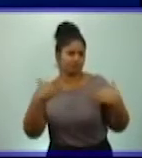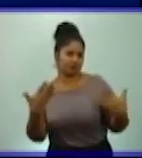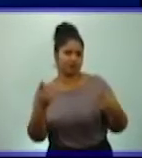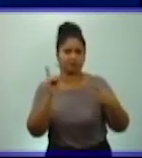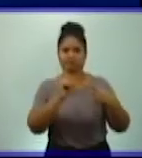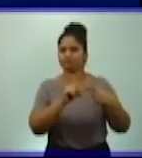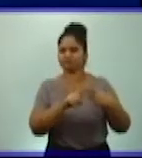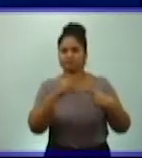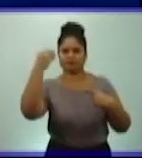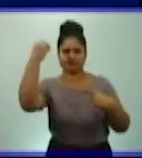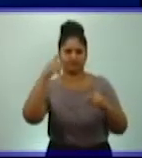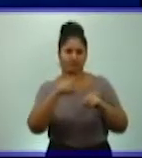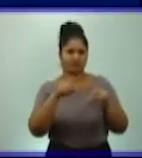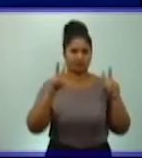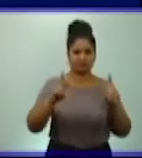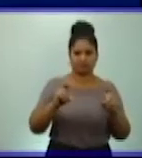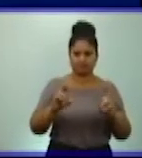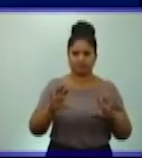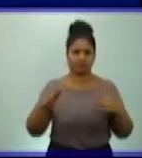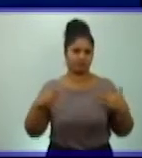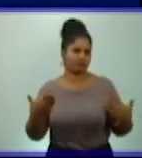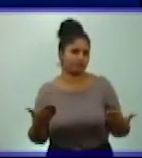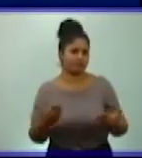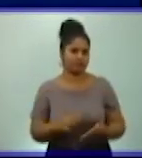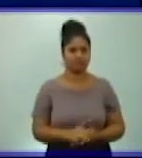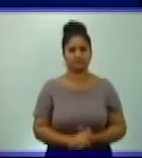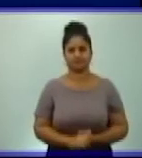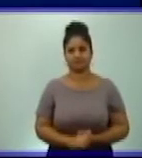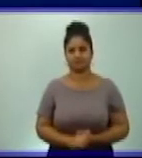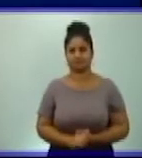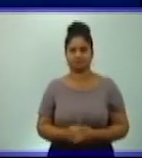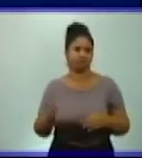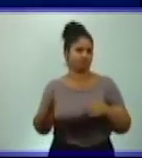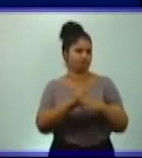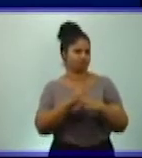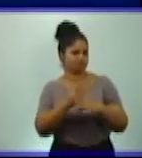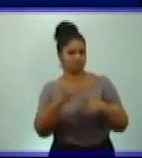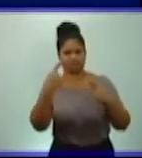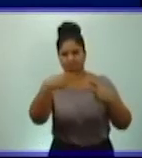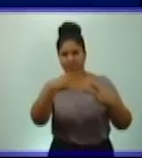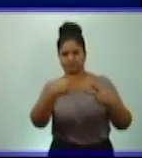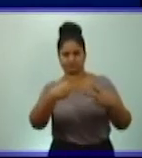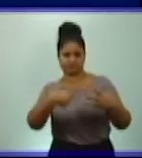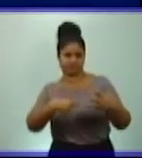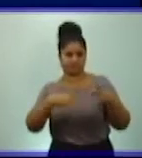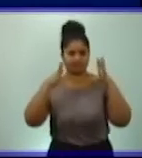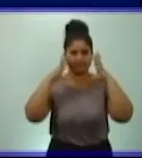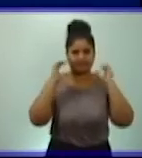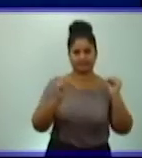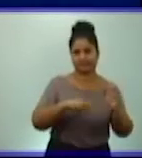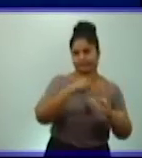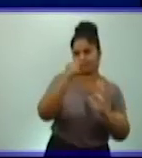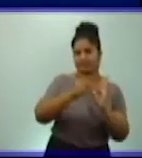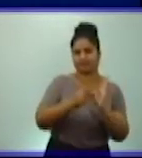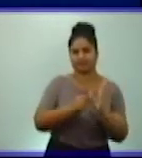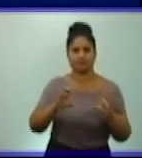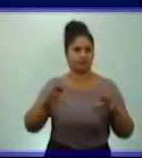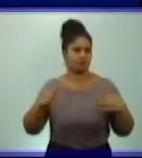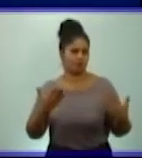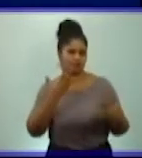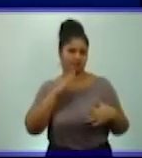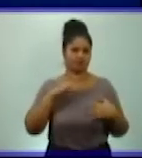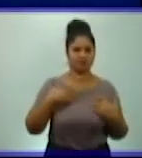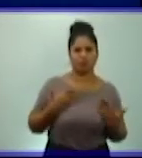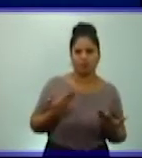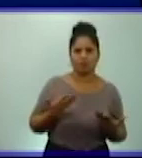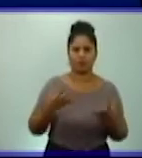literarios empleados por el autor. Reconocer las características de la tendencia literaria presentes en la obra y describir su estructura como